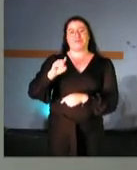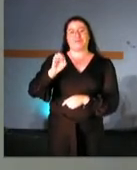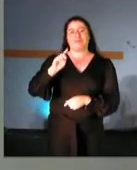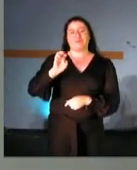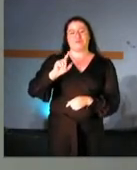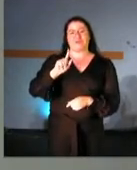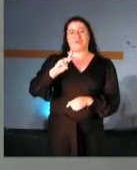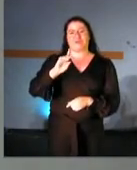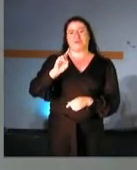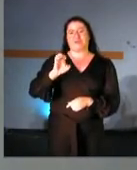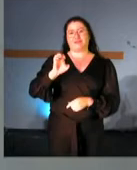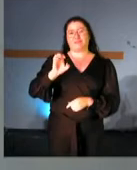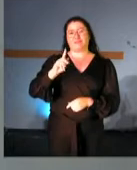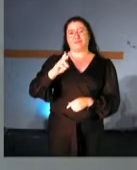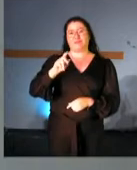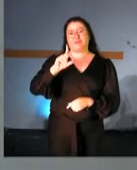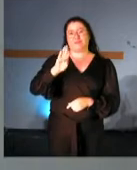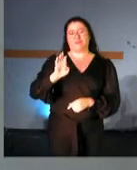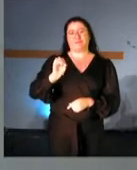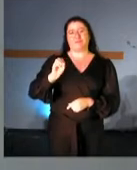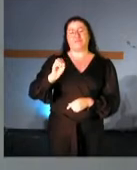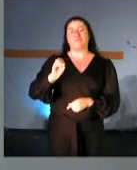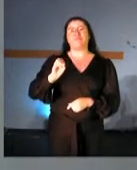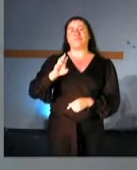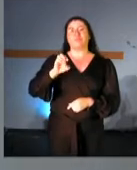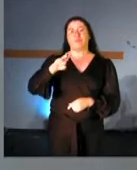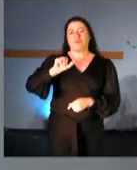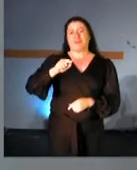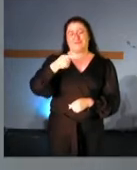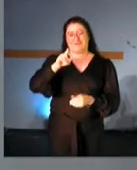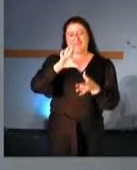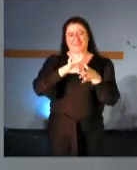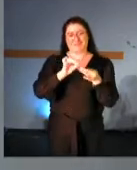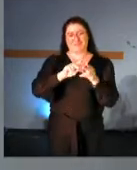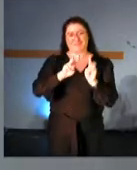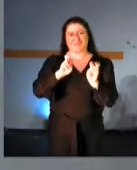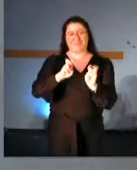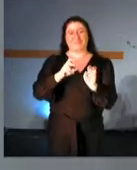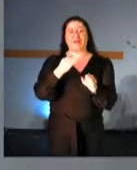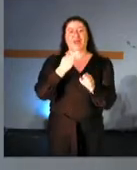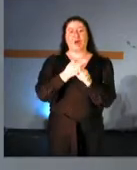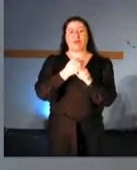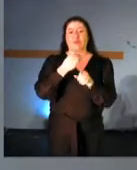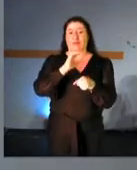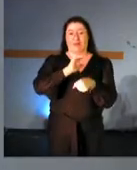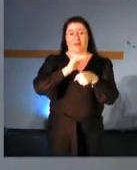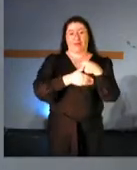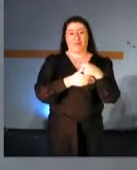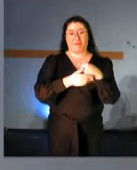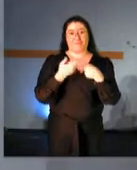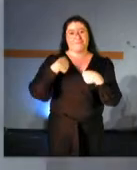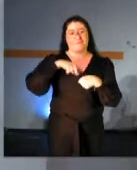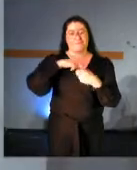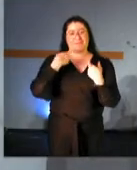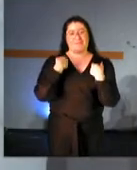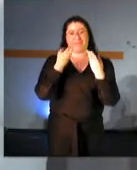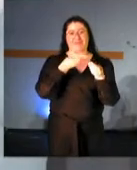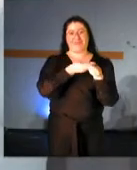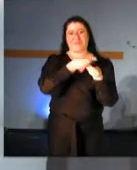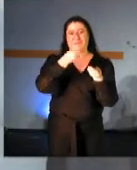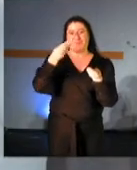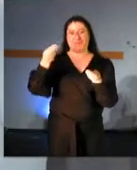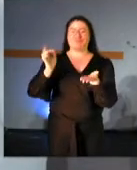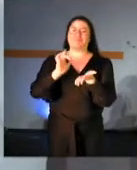de Pablo y Mónica para hablar sobre su libro, el cual vamos a regalar al final. Gracias.